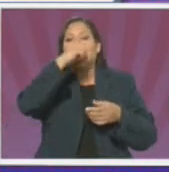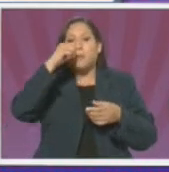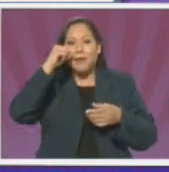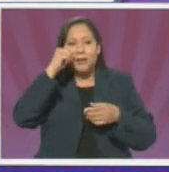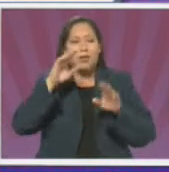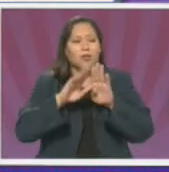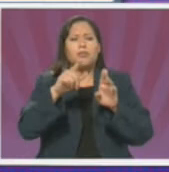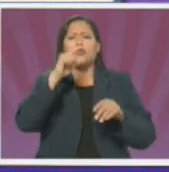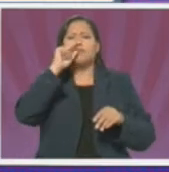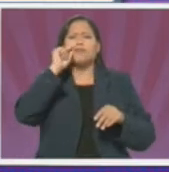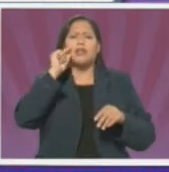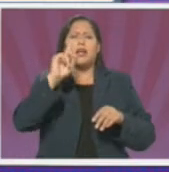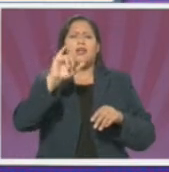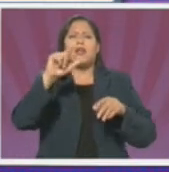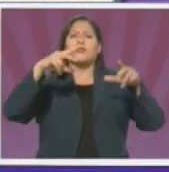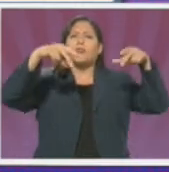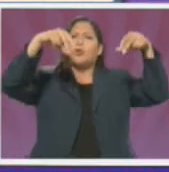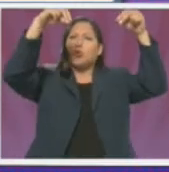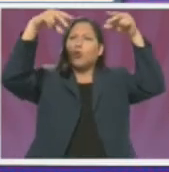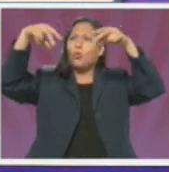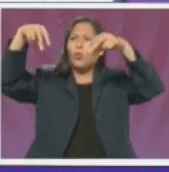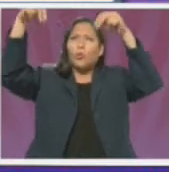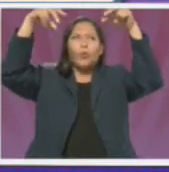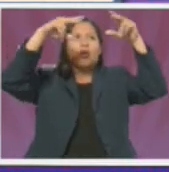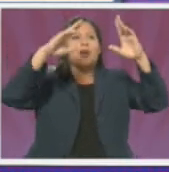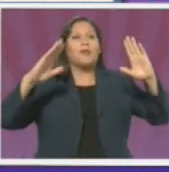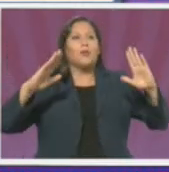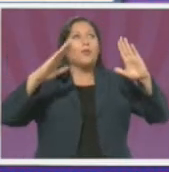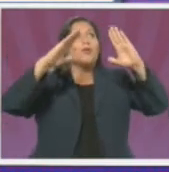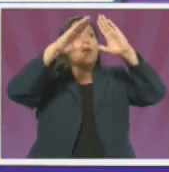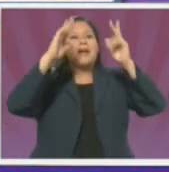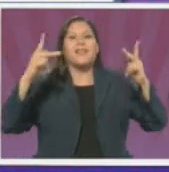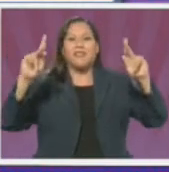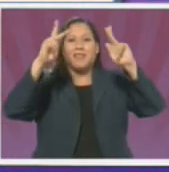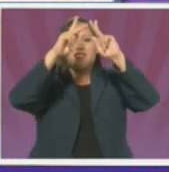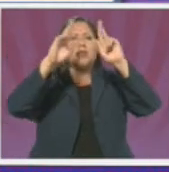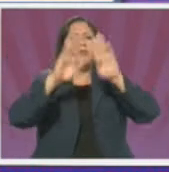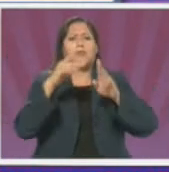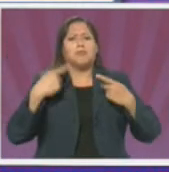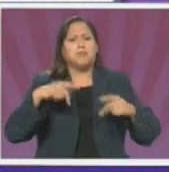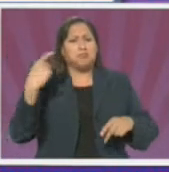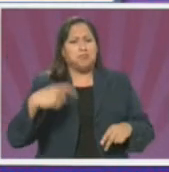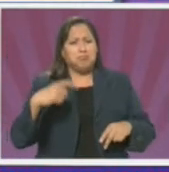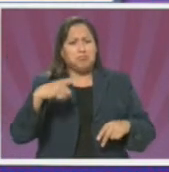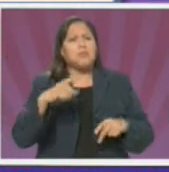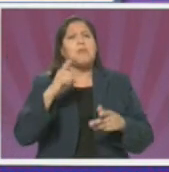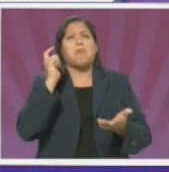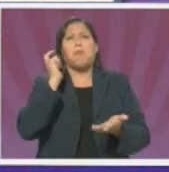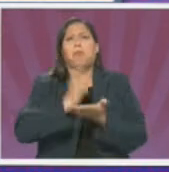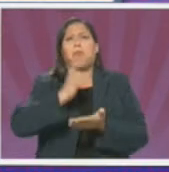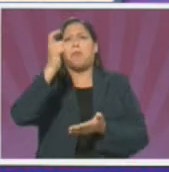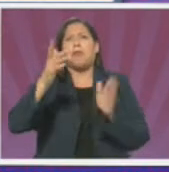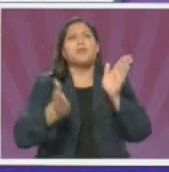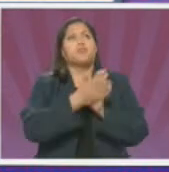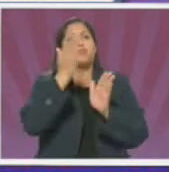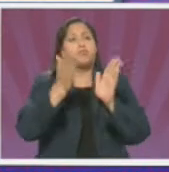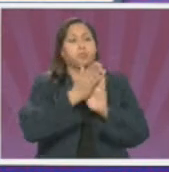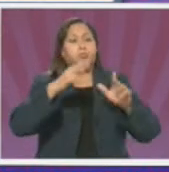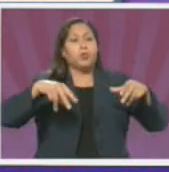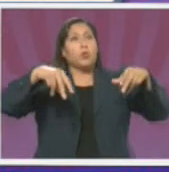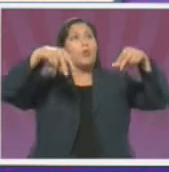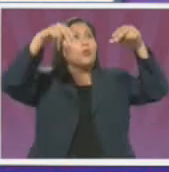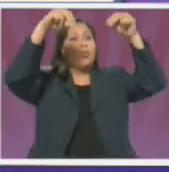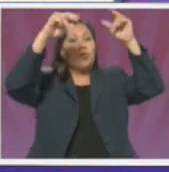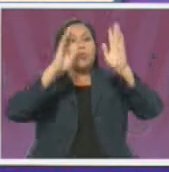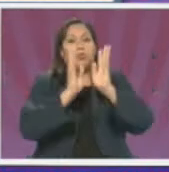estilazo porfiriano, eran casas eclécticas, ahí las personas que lo construían tenían mucho dinero y cumplían sus caprichos. Entonces, como usted puede